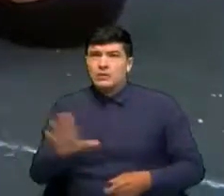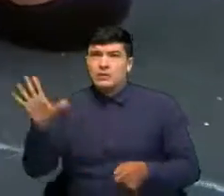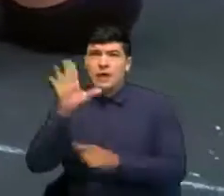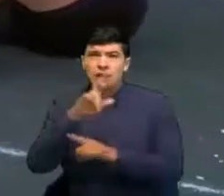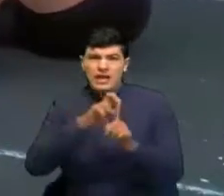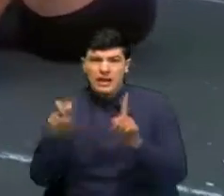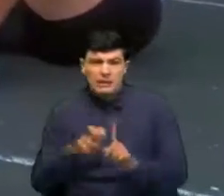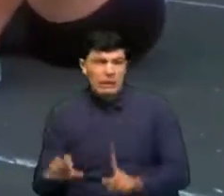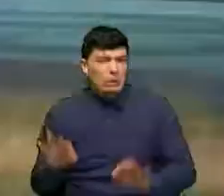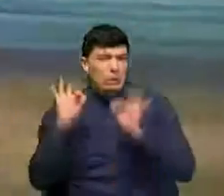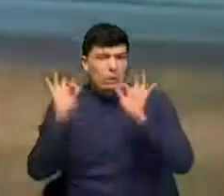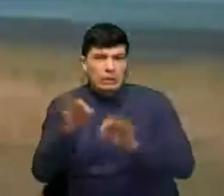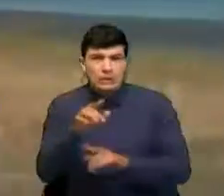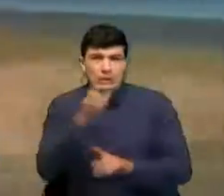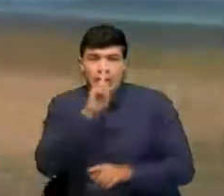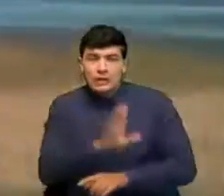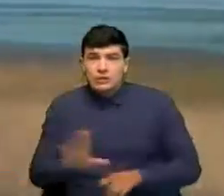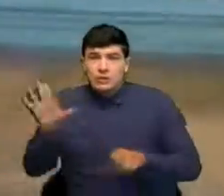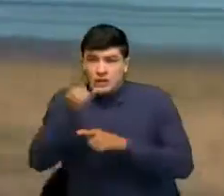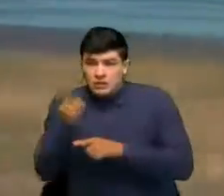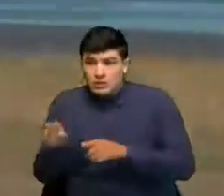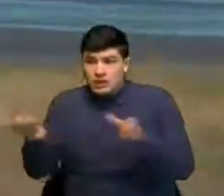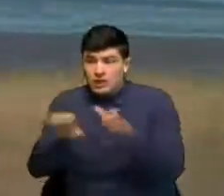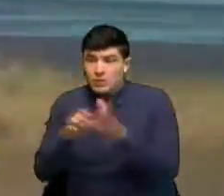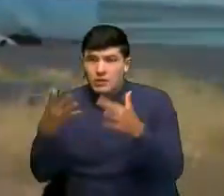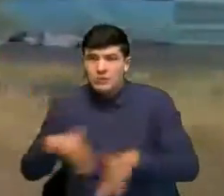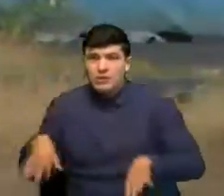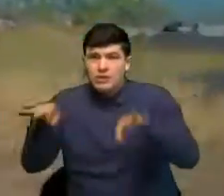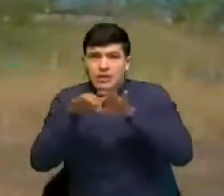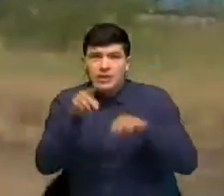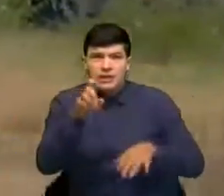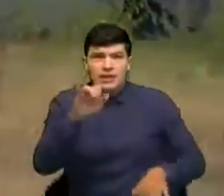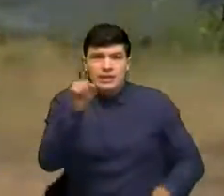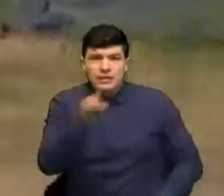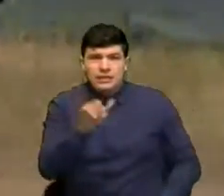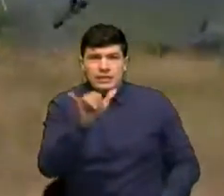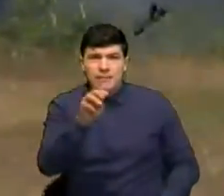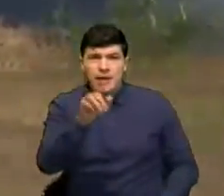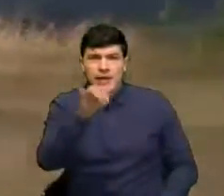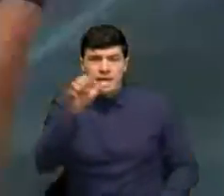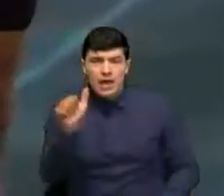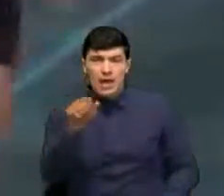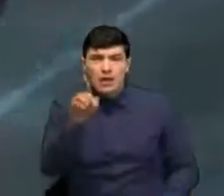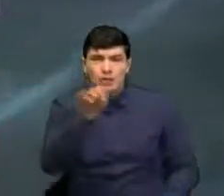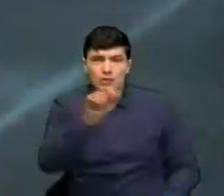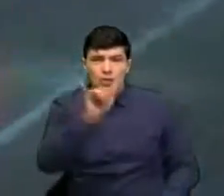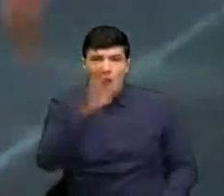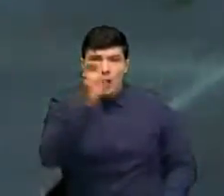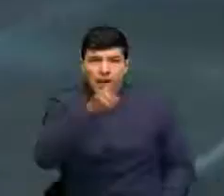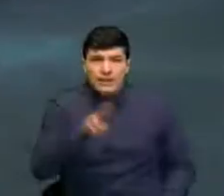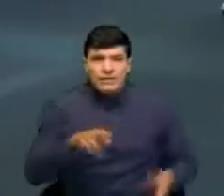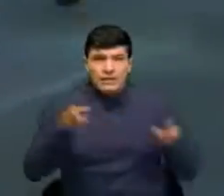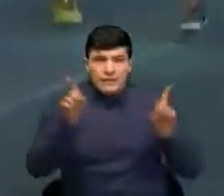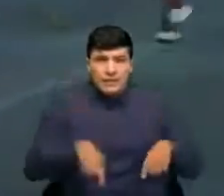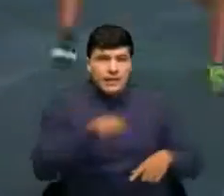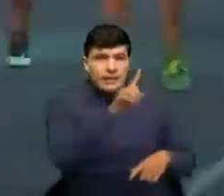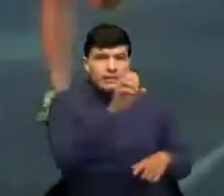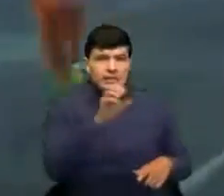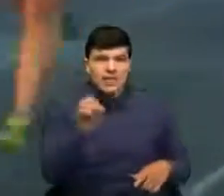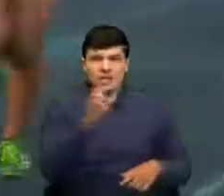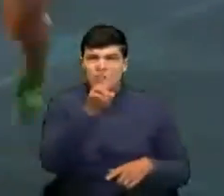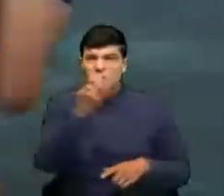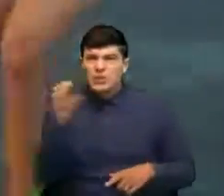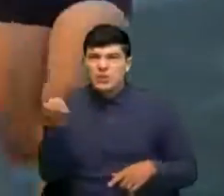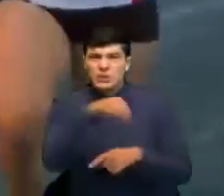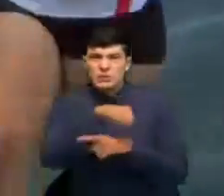nacional. Una carta fundamental, Daisy María Entriago Suárez, también en 100 y 200 metros, Daisy